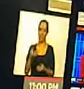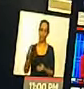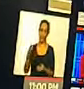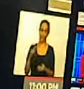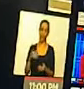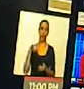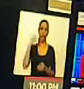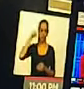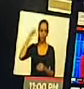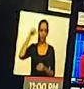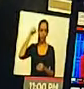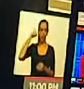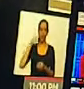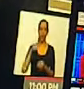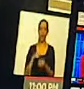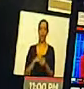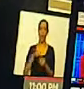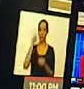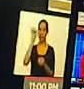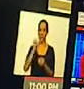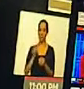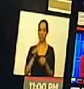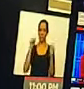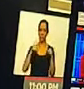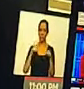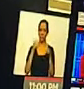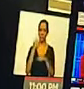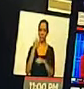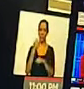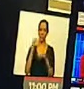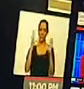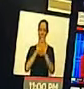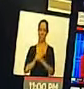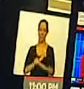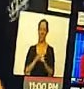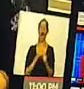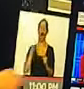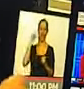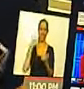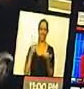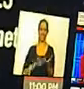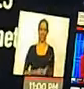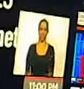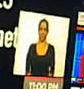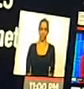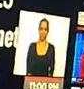video y lo vamos a analizar aquí. Son las 11 de la noche. Vamos al video y ya regresamos.